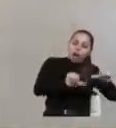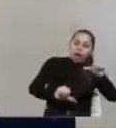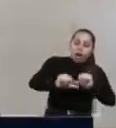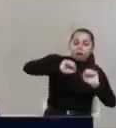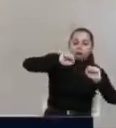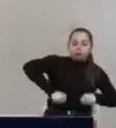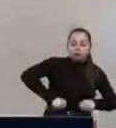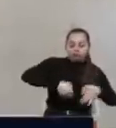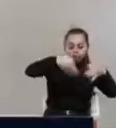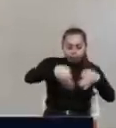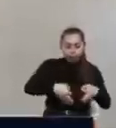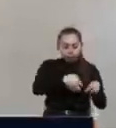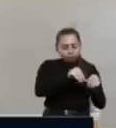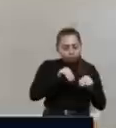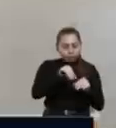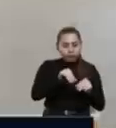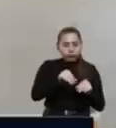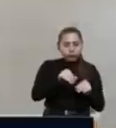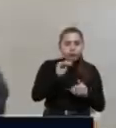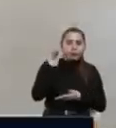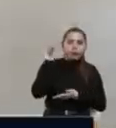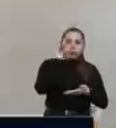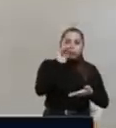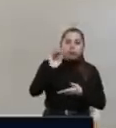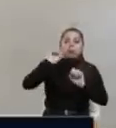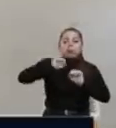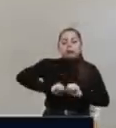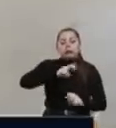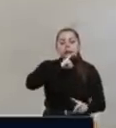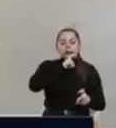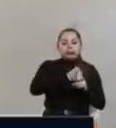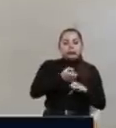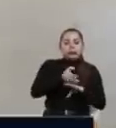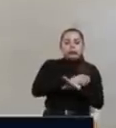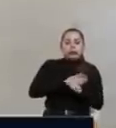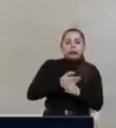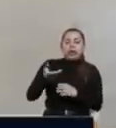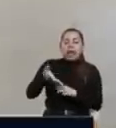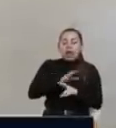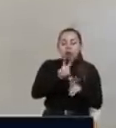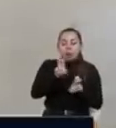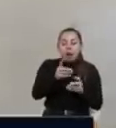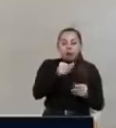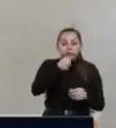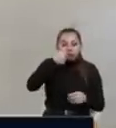significa mayor dificultad para la producción del clorhidrato de cocaína.